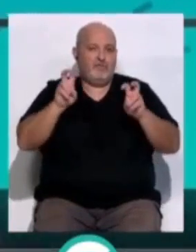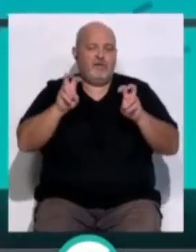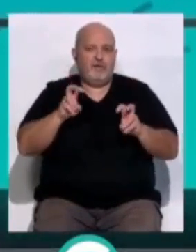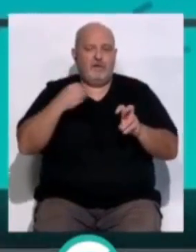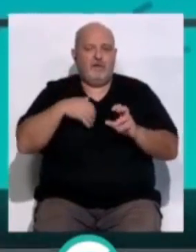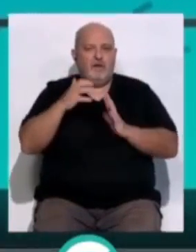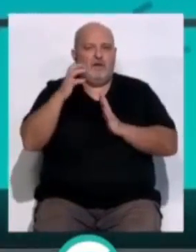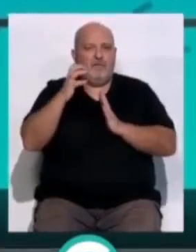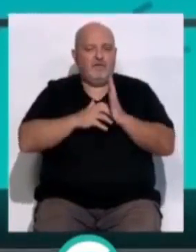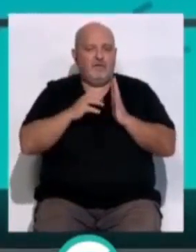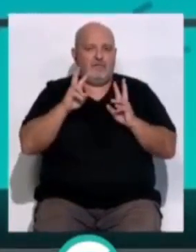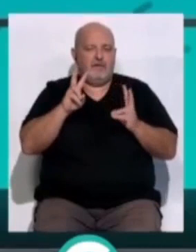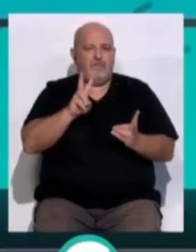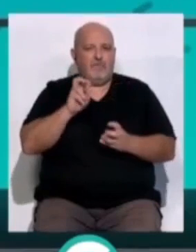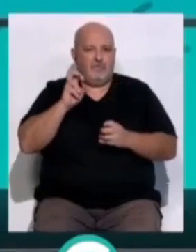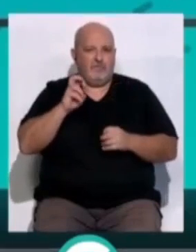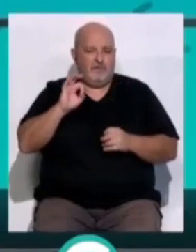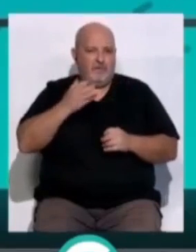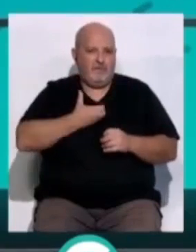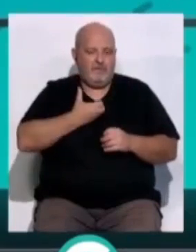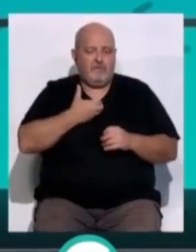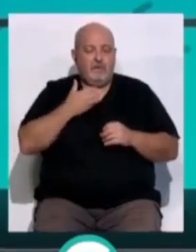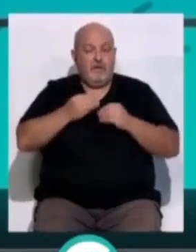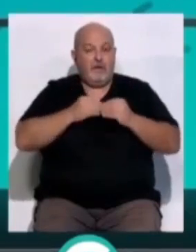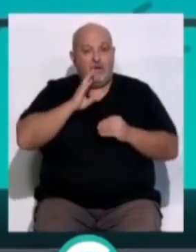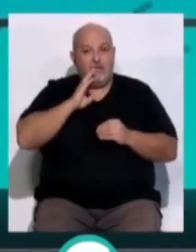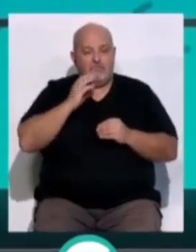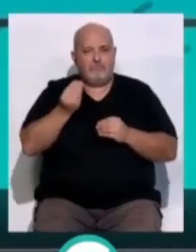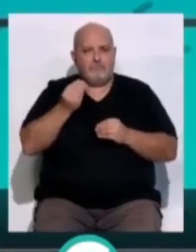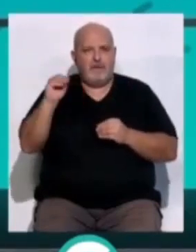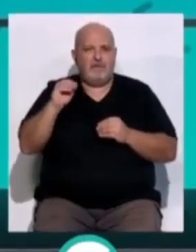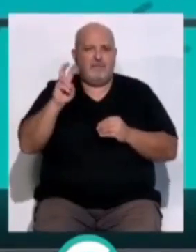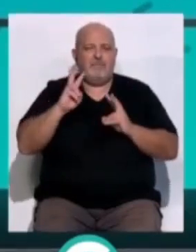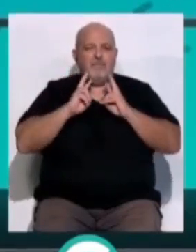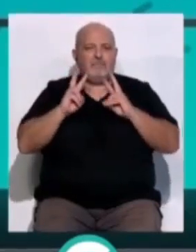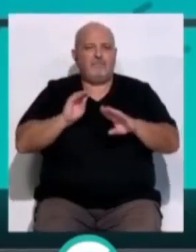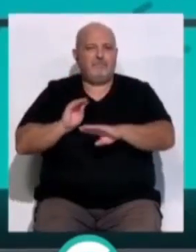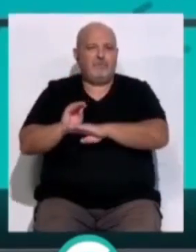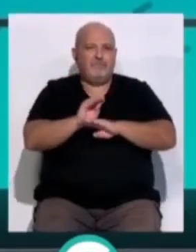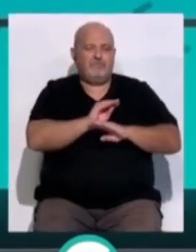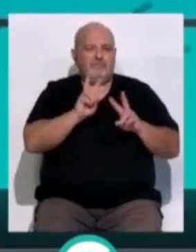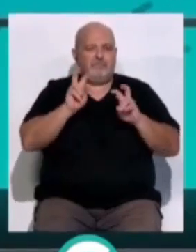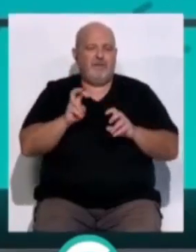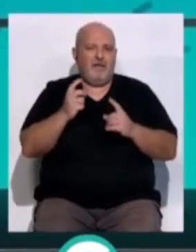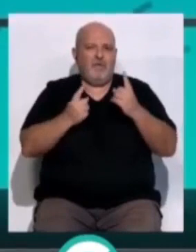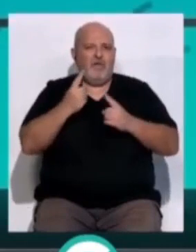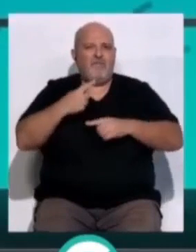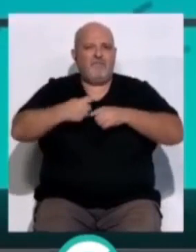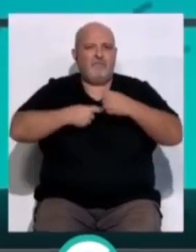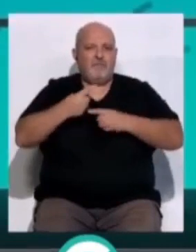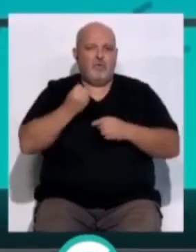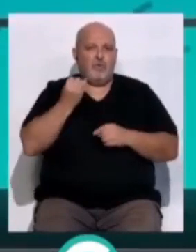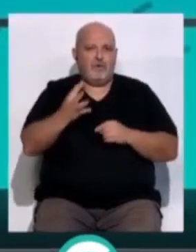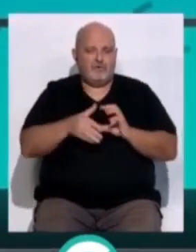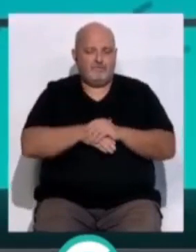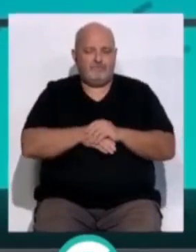de rebajas en los impuestos locales. El Ayuntamiento de Cádiz va a incrementar las bonificaciones para las familias